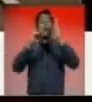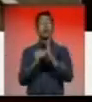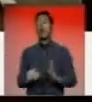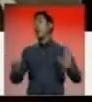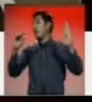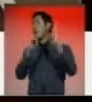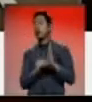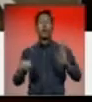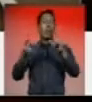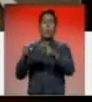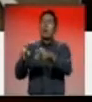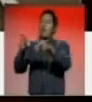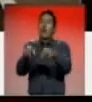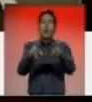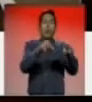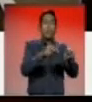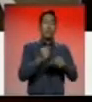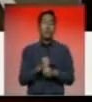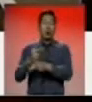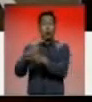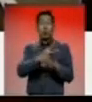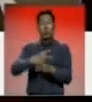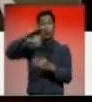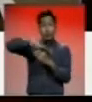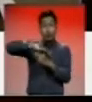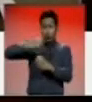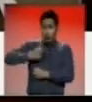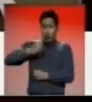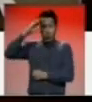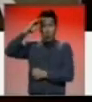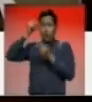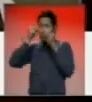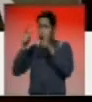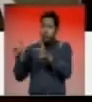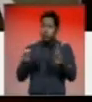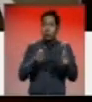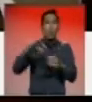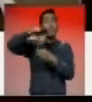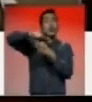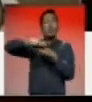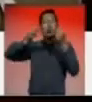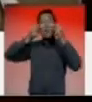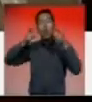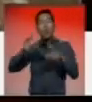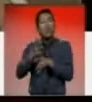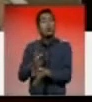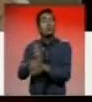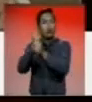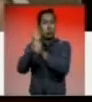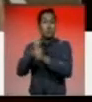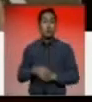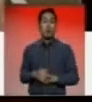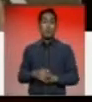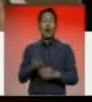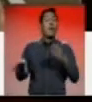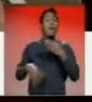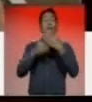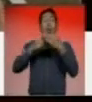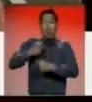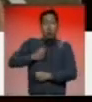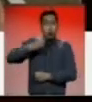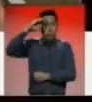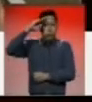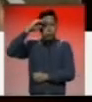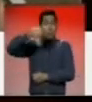creo que tanto el cine como la fuerza de seguridad tienen que precautelar la votación de la gente es más que la fuerza segura tienen que hacer un